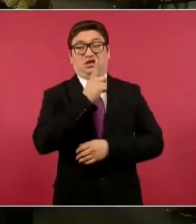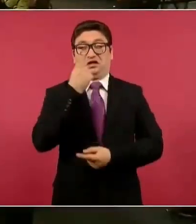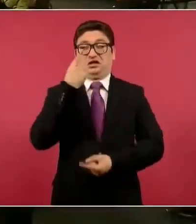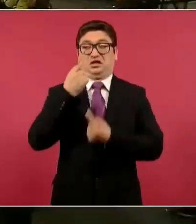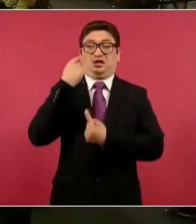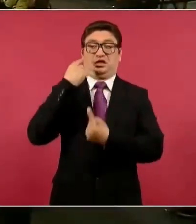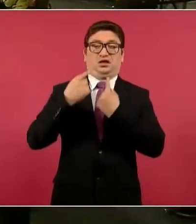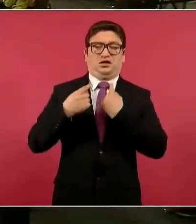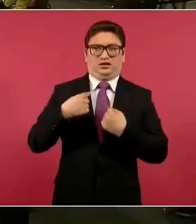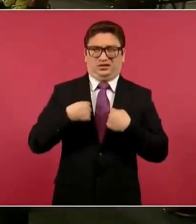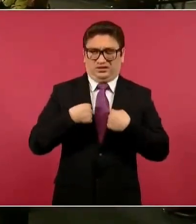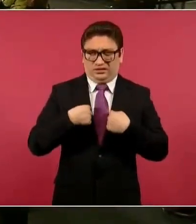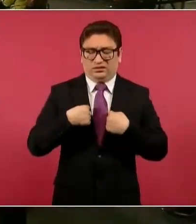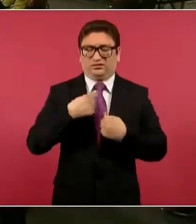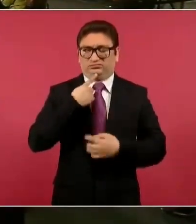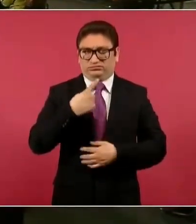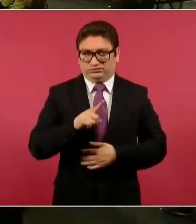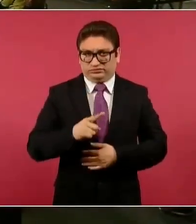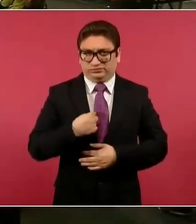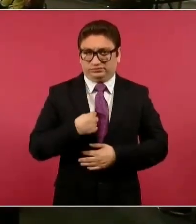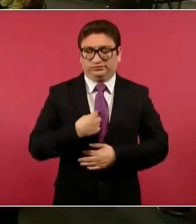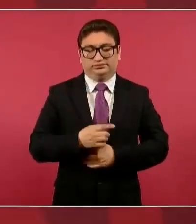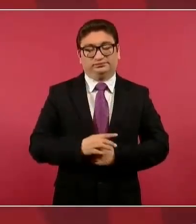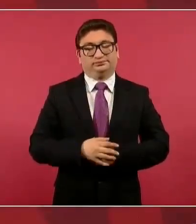con que me iba a denunciar.